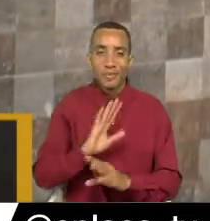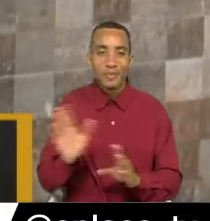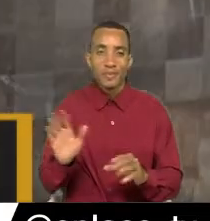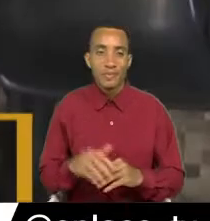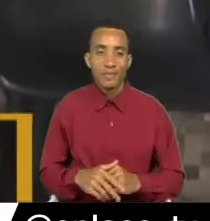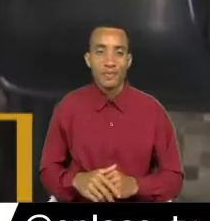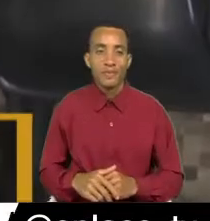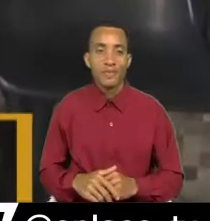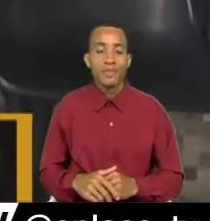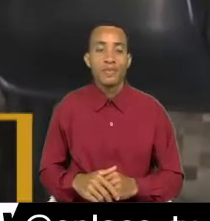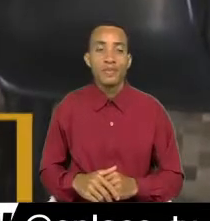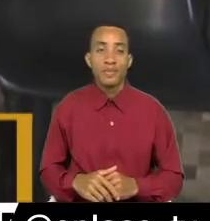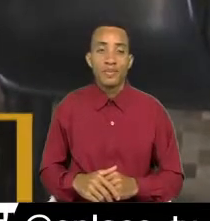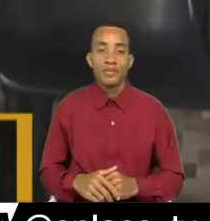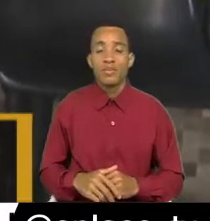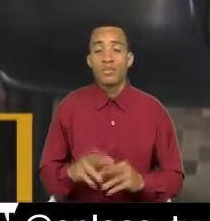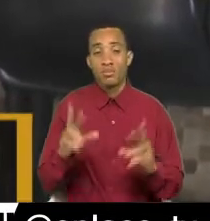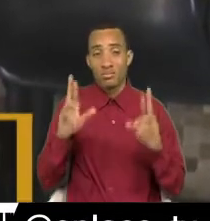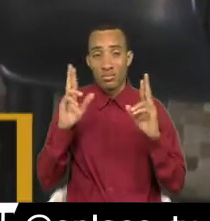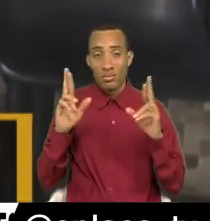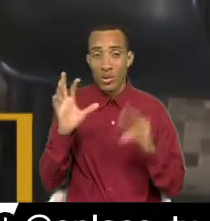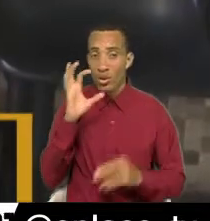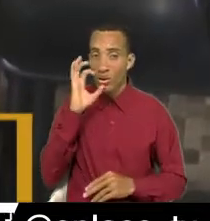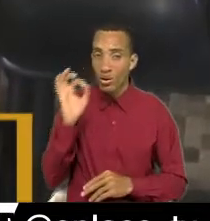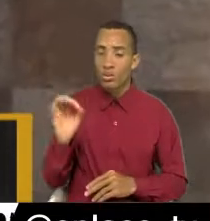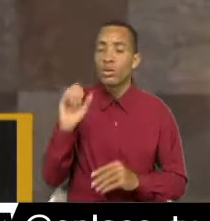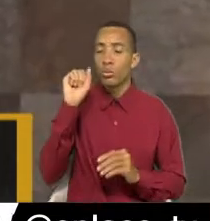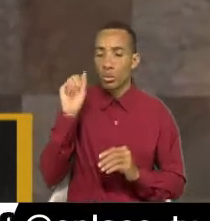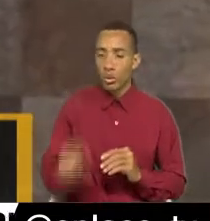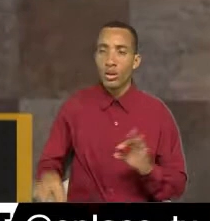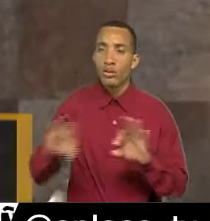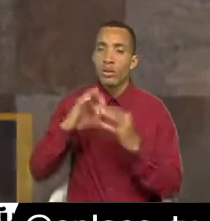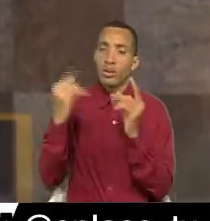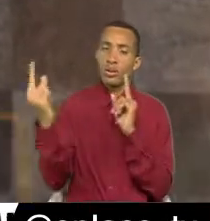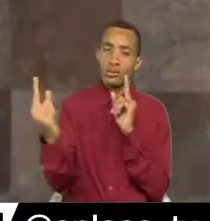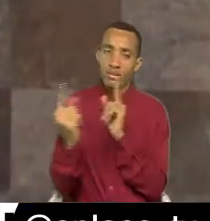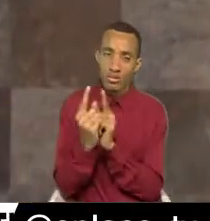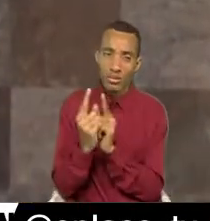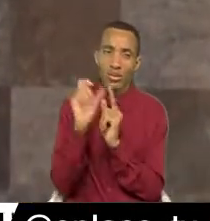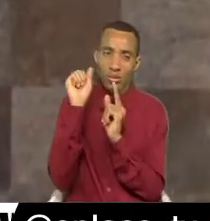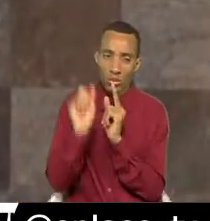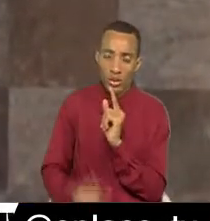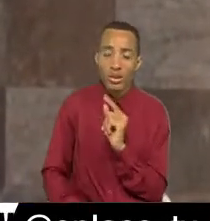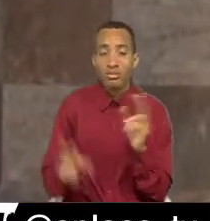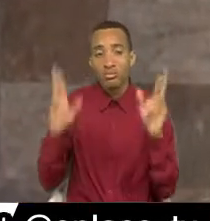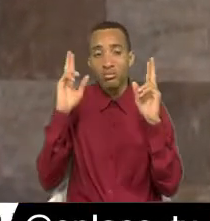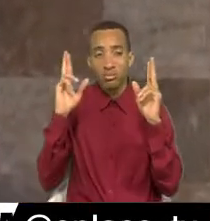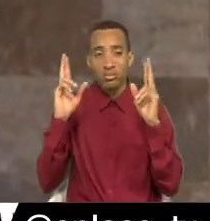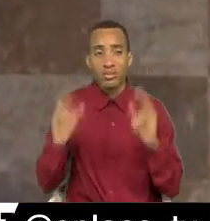ella. Se espera que este hombre pueda reencontrarse muy pronto con sus familiares.